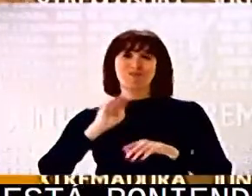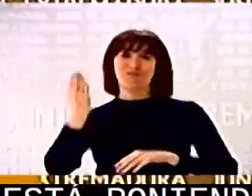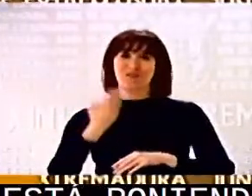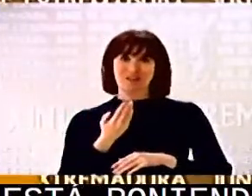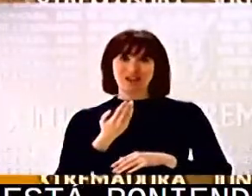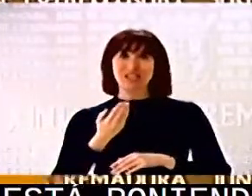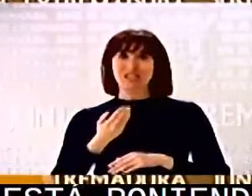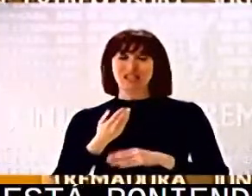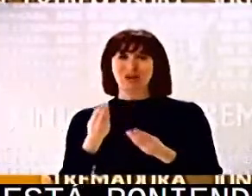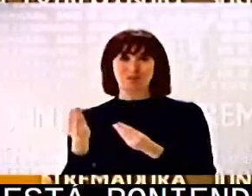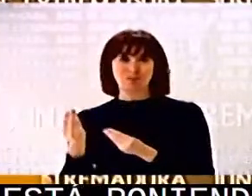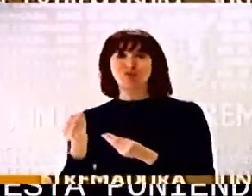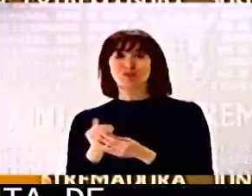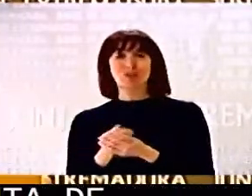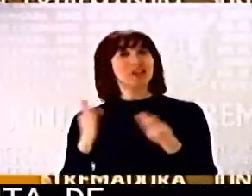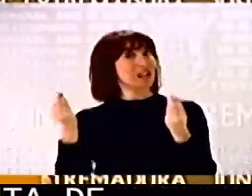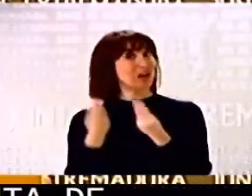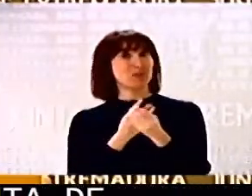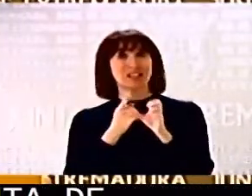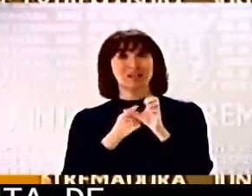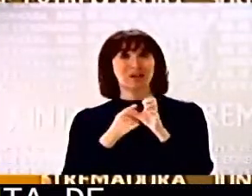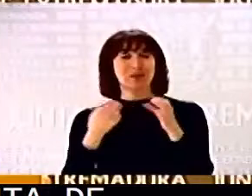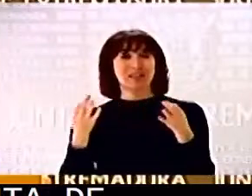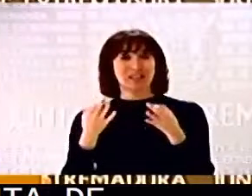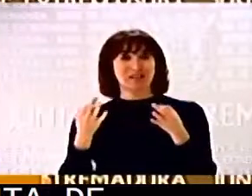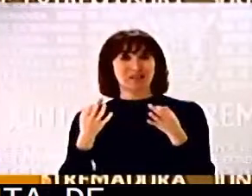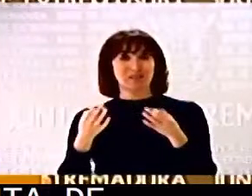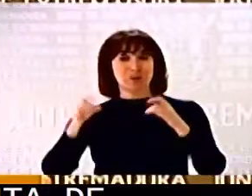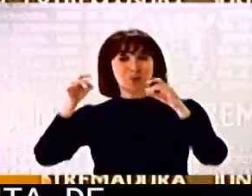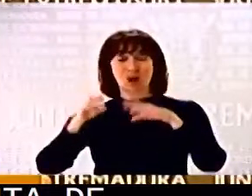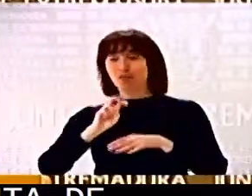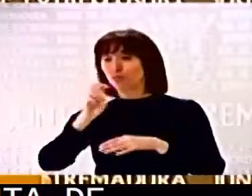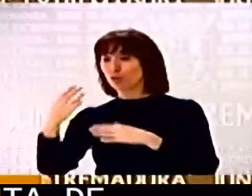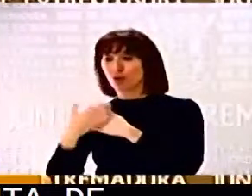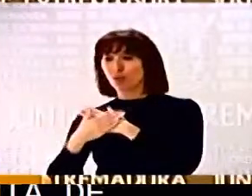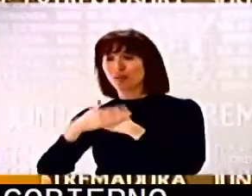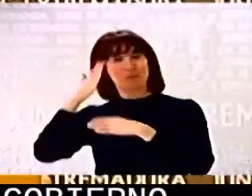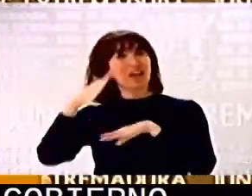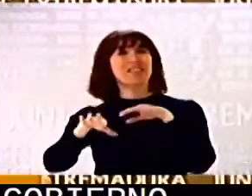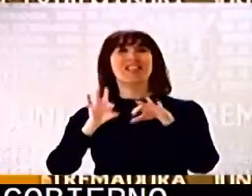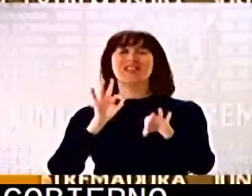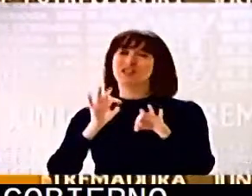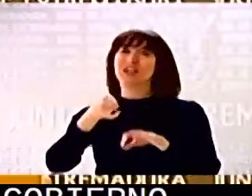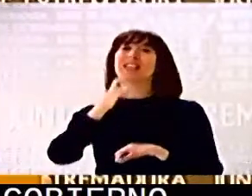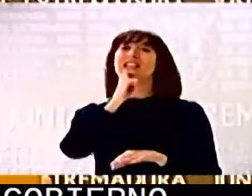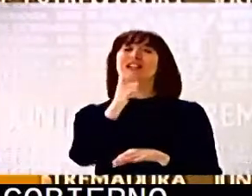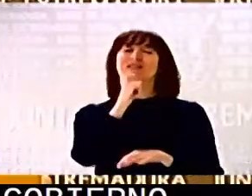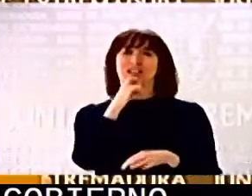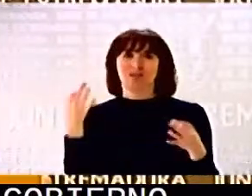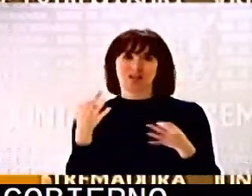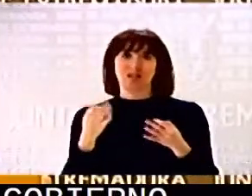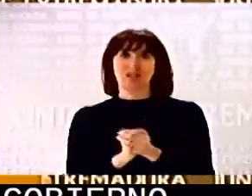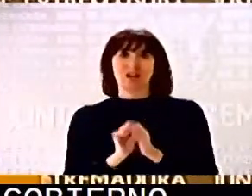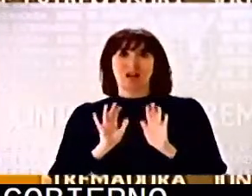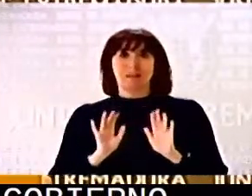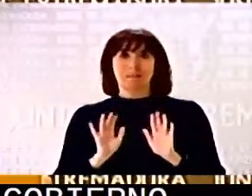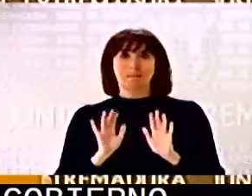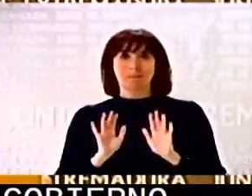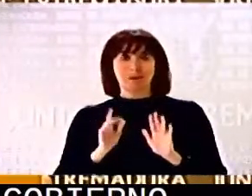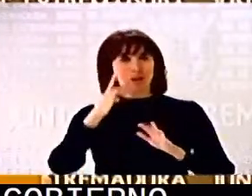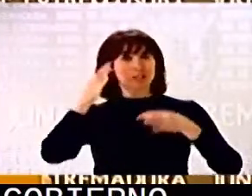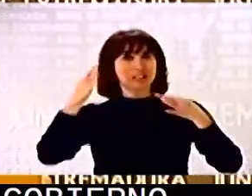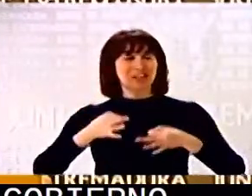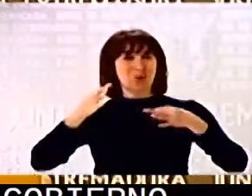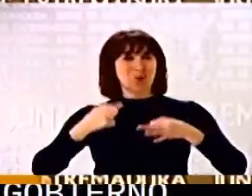que hace que la Junta de Extremadura tenga que tomar, como todos los gobiernos, decisiones difíciles, pero con la firmeza